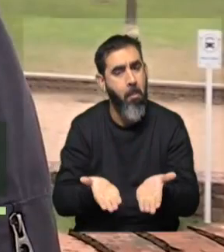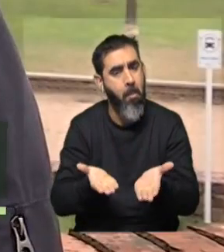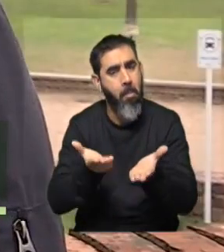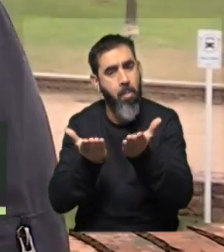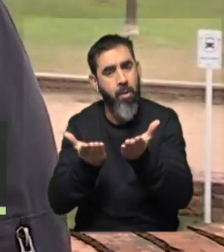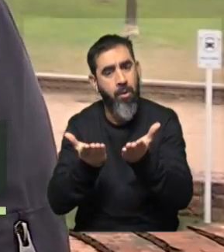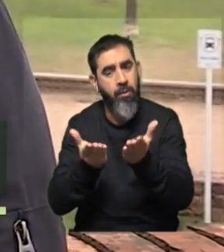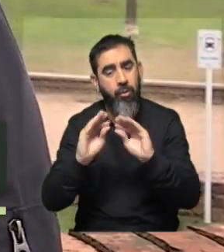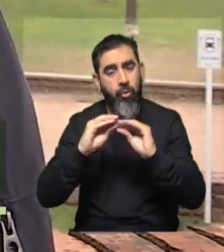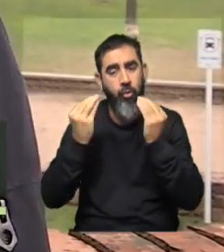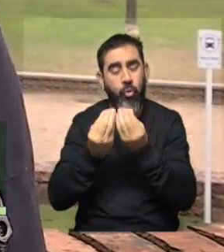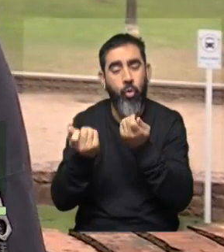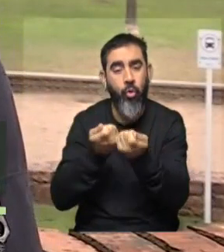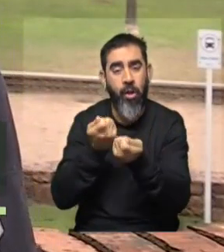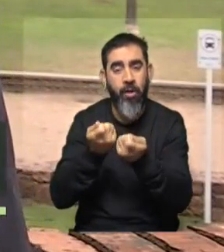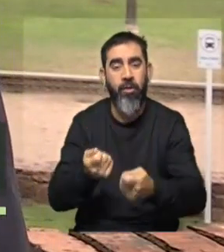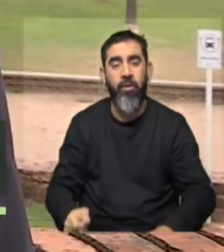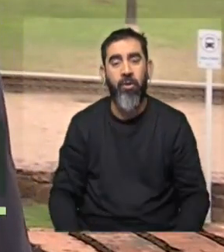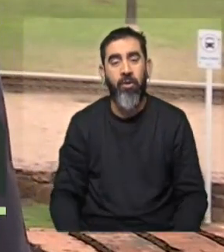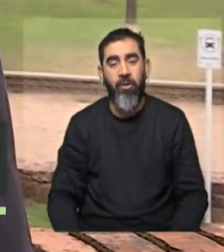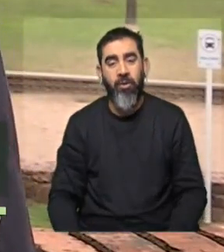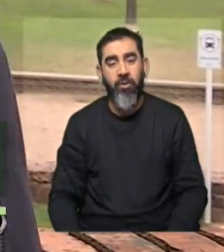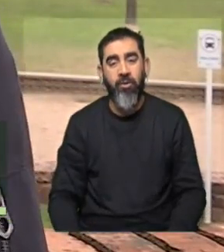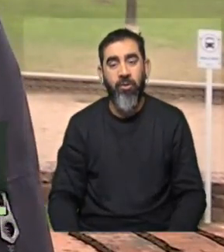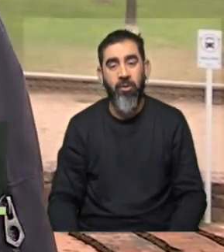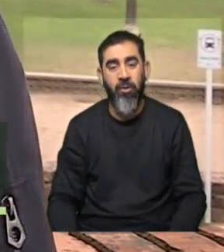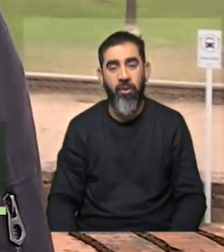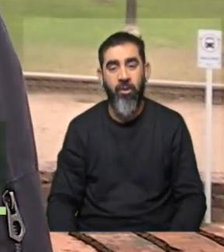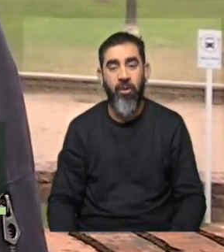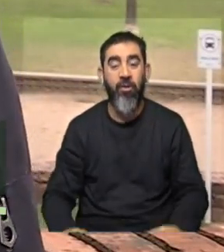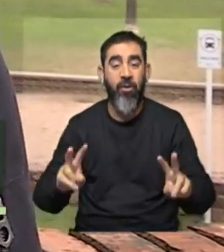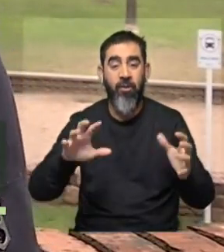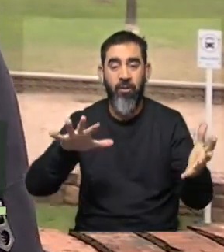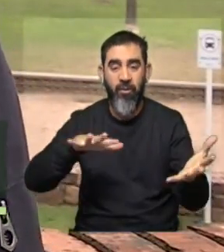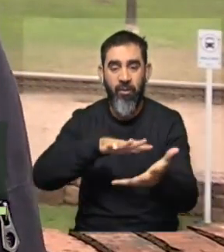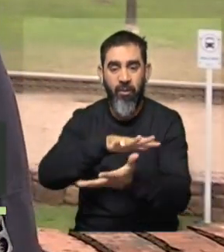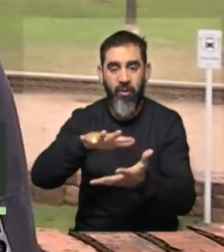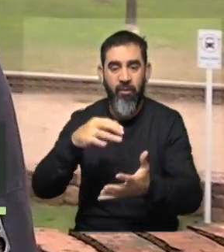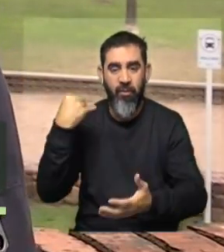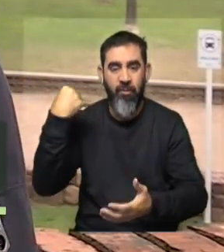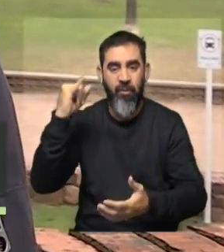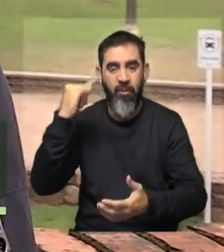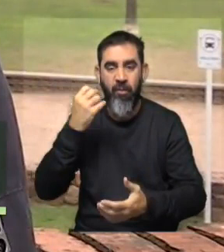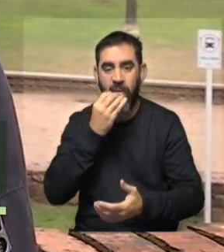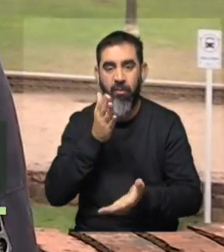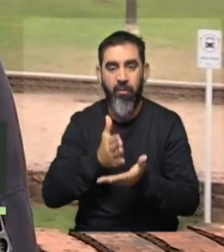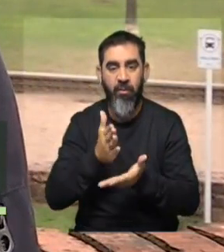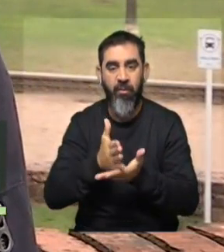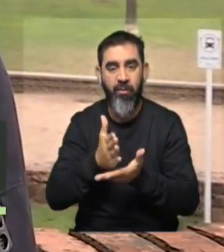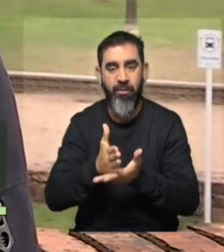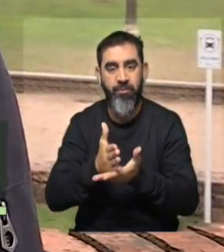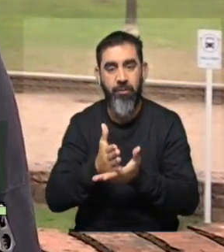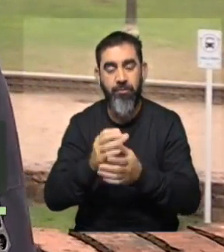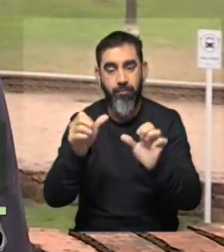de del volumen de negocios y una buena parte está aplicada por el contexto de tasas de interés que beneficia mucho las